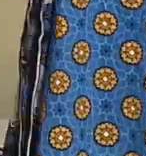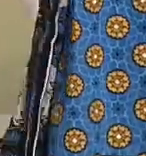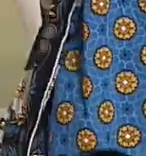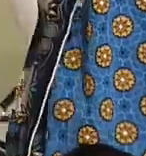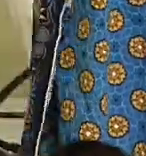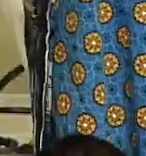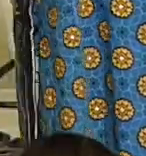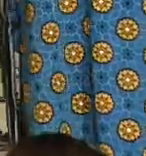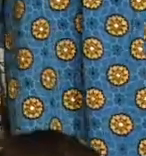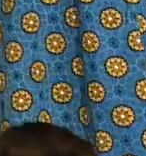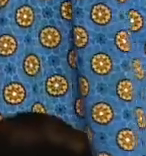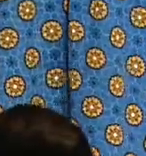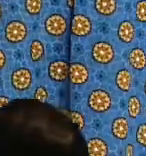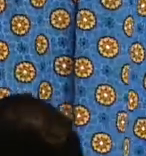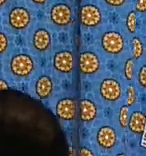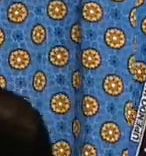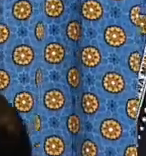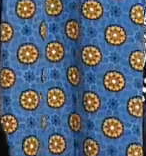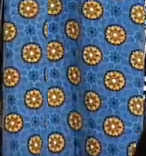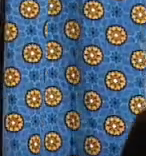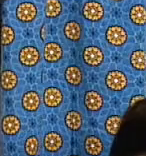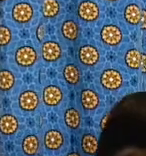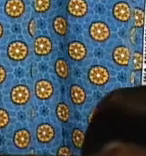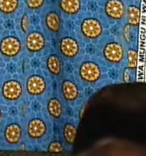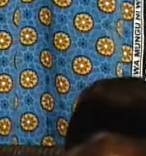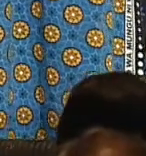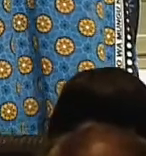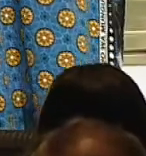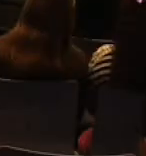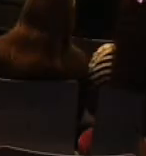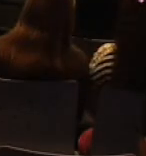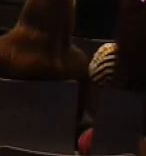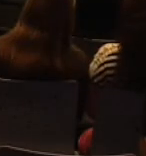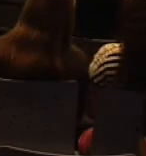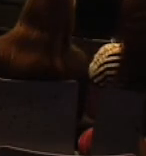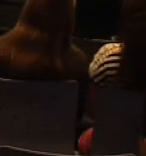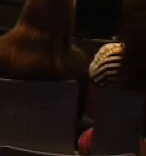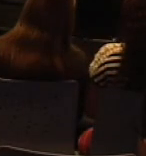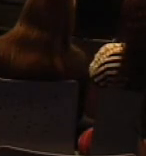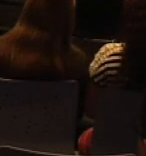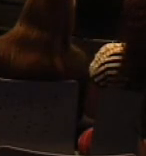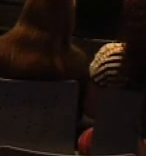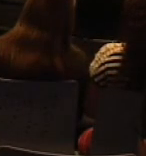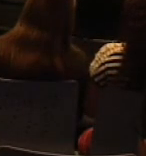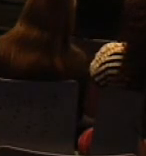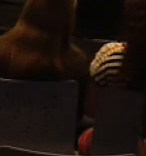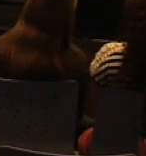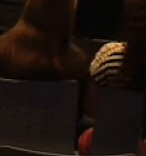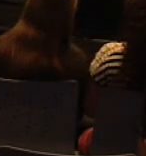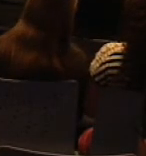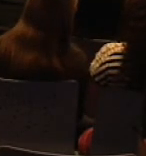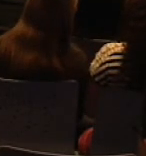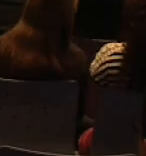entregando lo que me dan. Y por eso el grupo de Totó